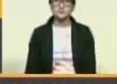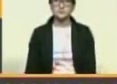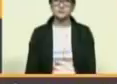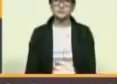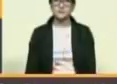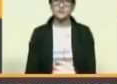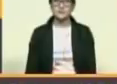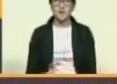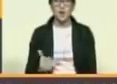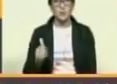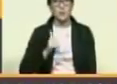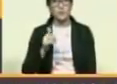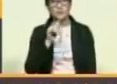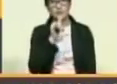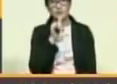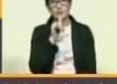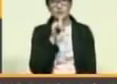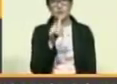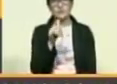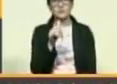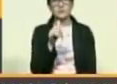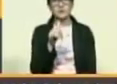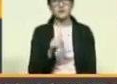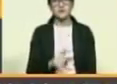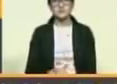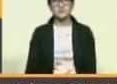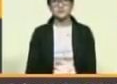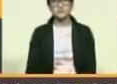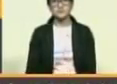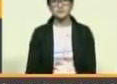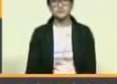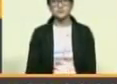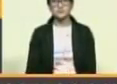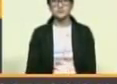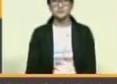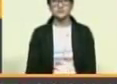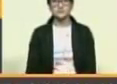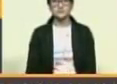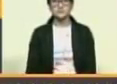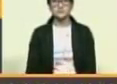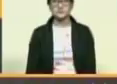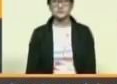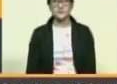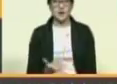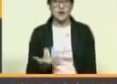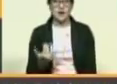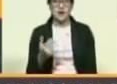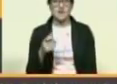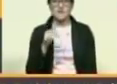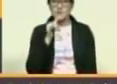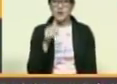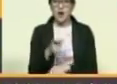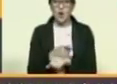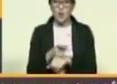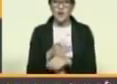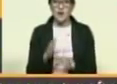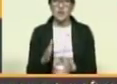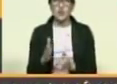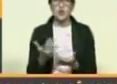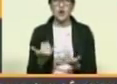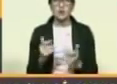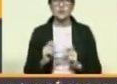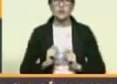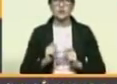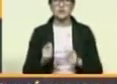Aprovecho para informarles, ya le informará el gobernador y el alcalde, estoy entregando